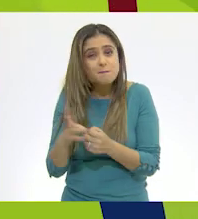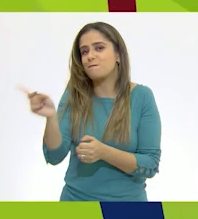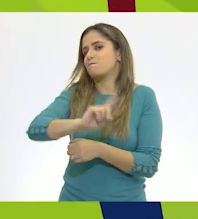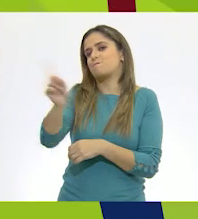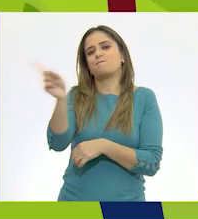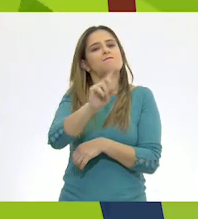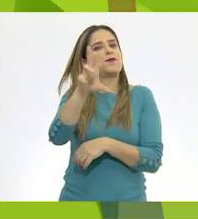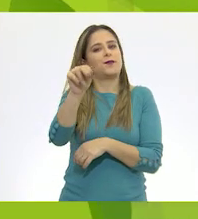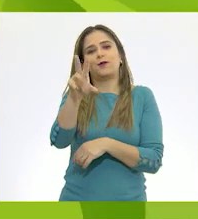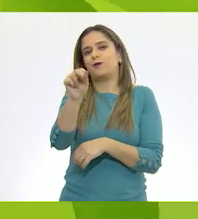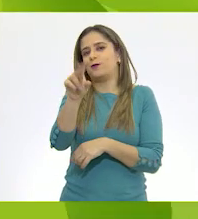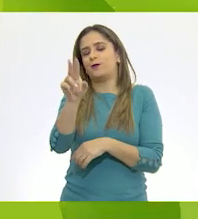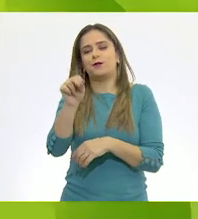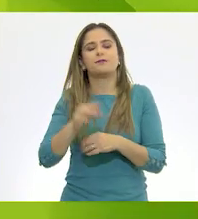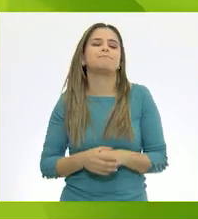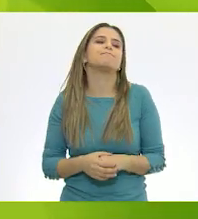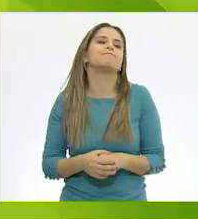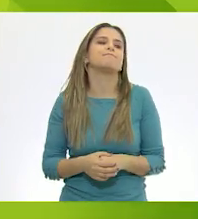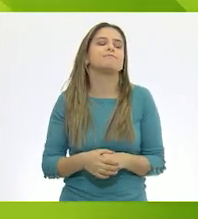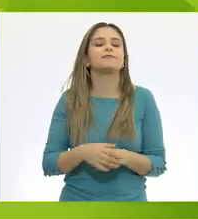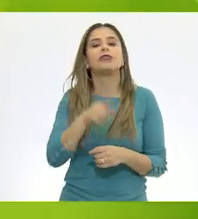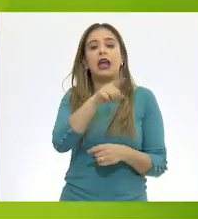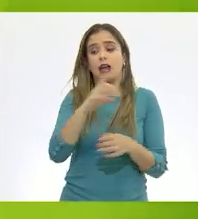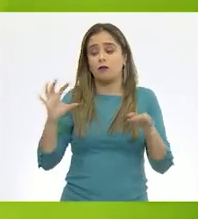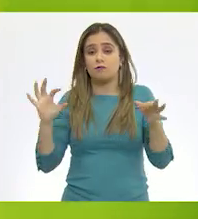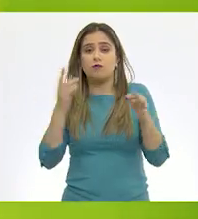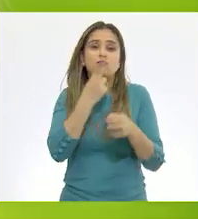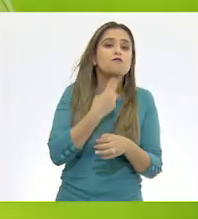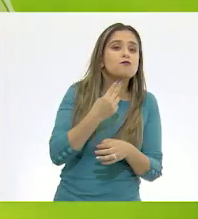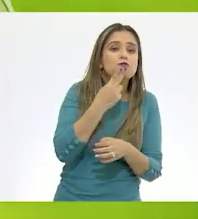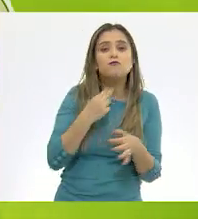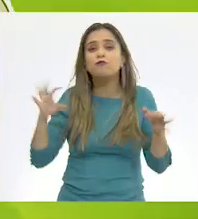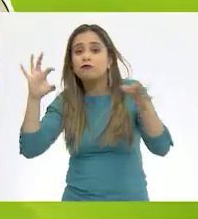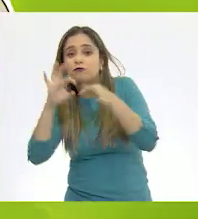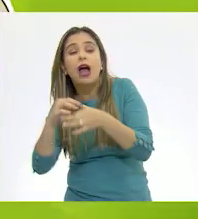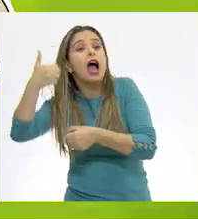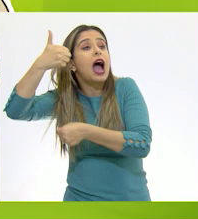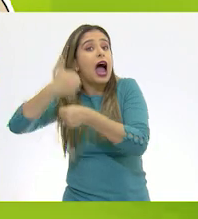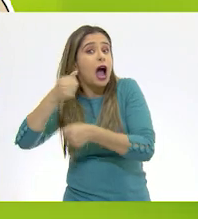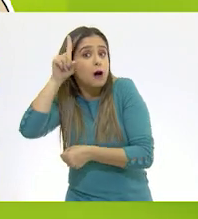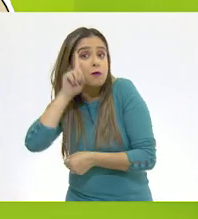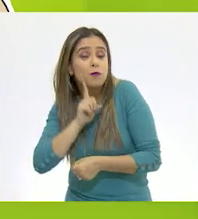¡No! ¿O rima con abuela?